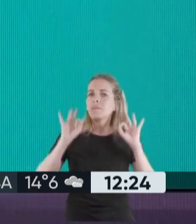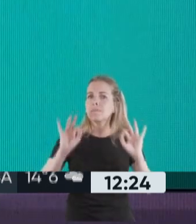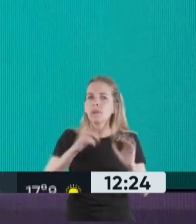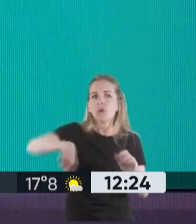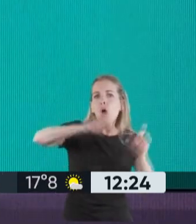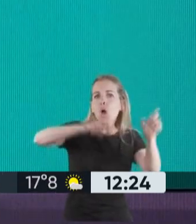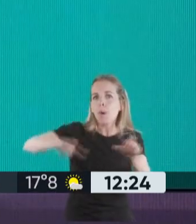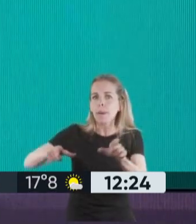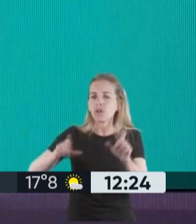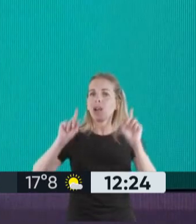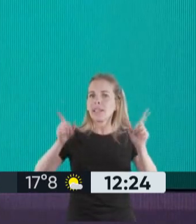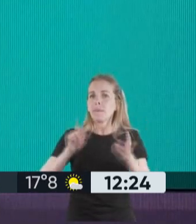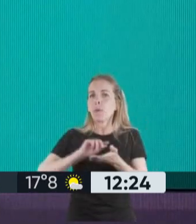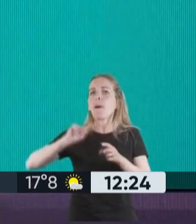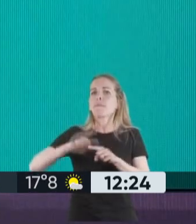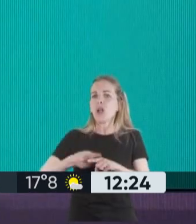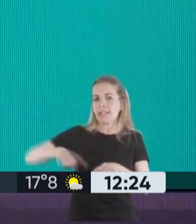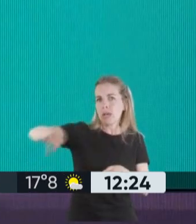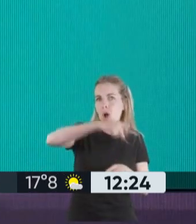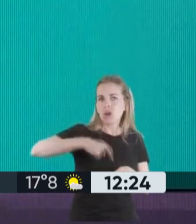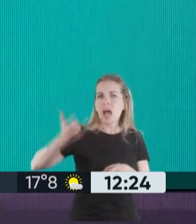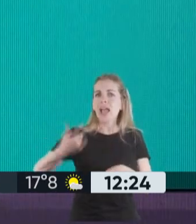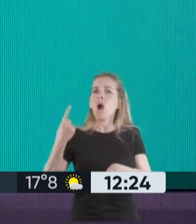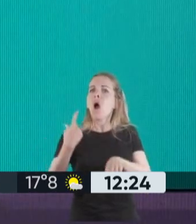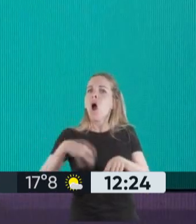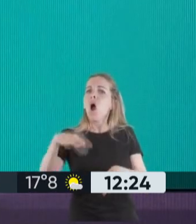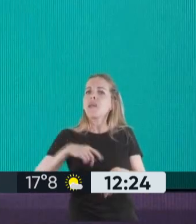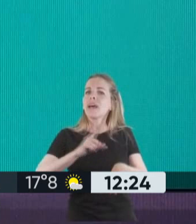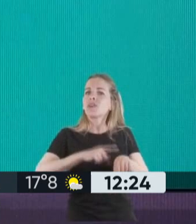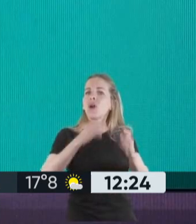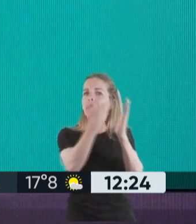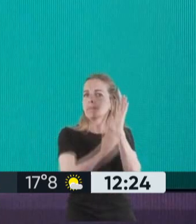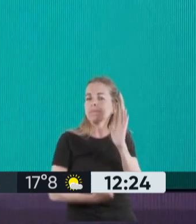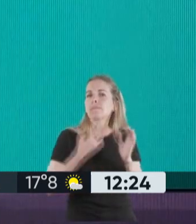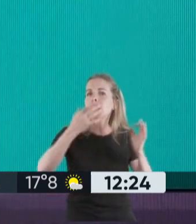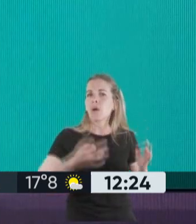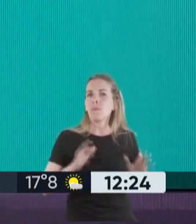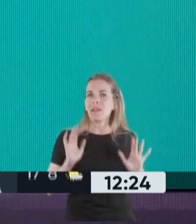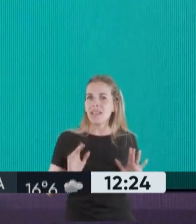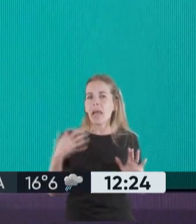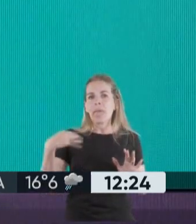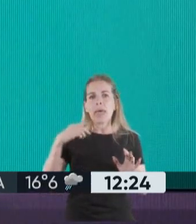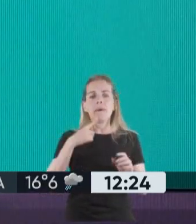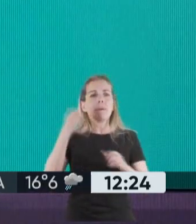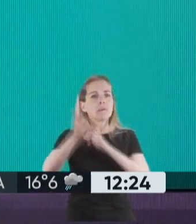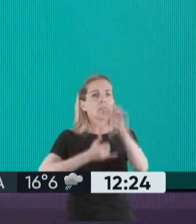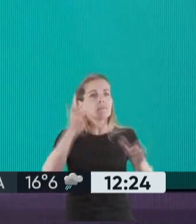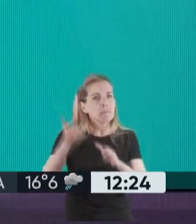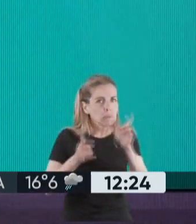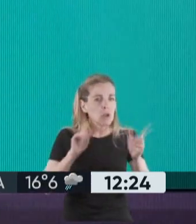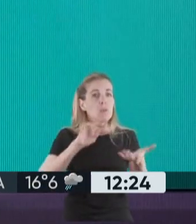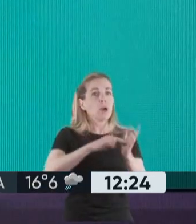y como funcionarios, y tenemos que ser transmisores, no solamente del problema, sino también